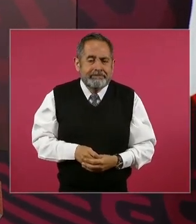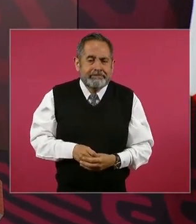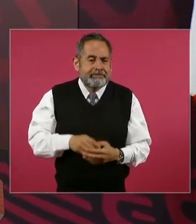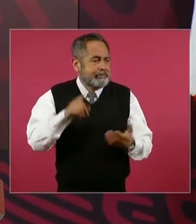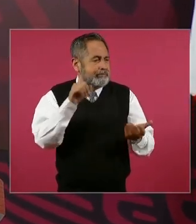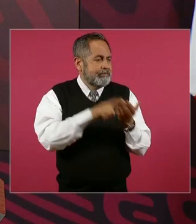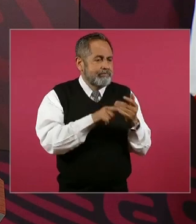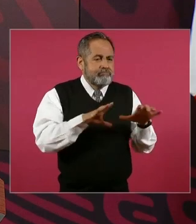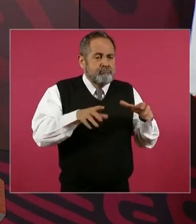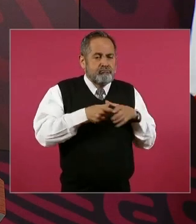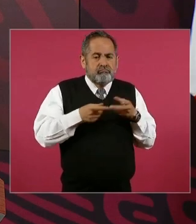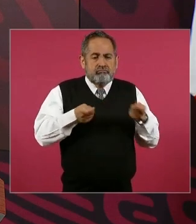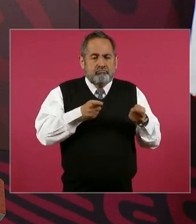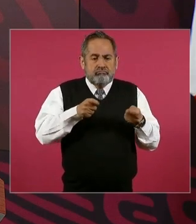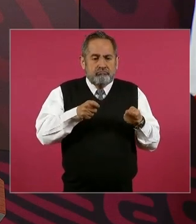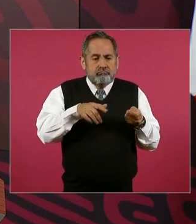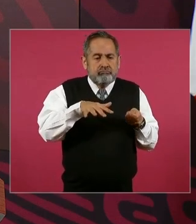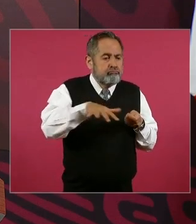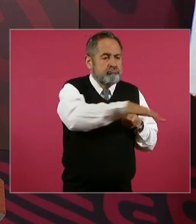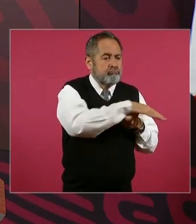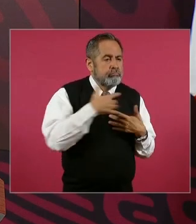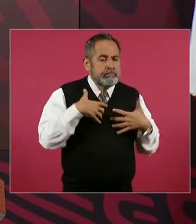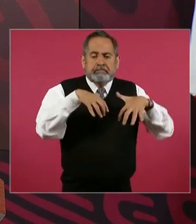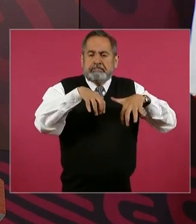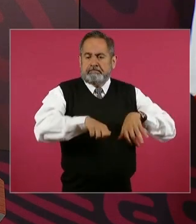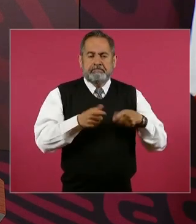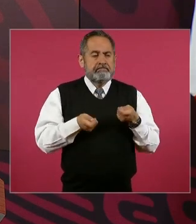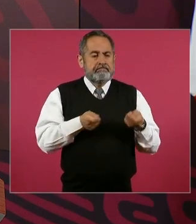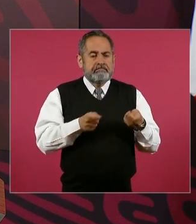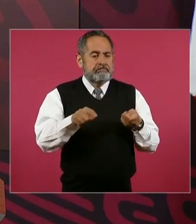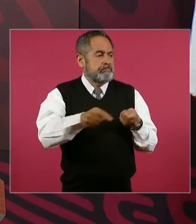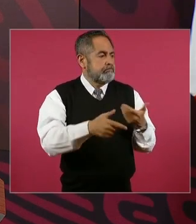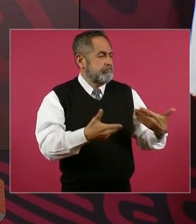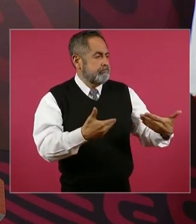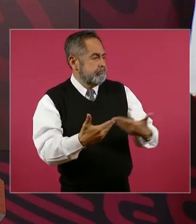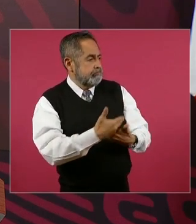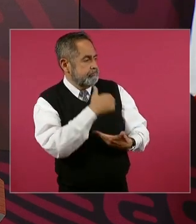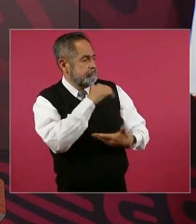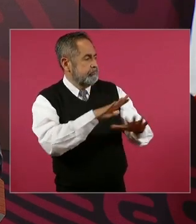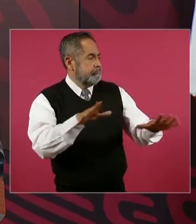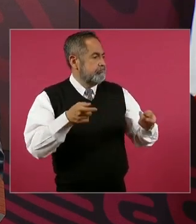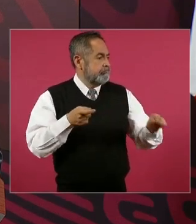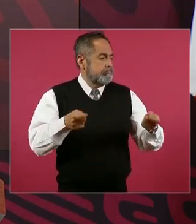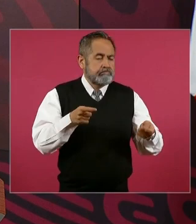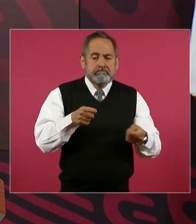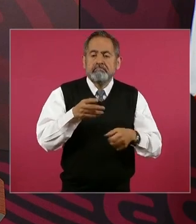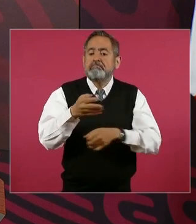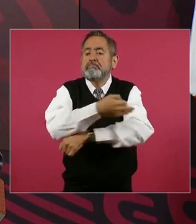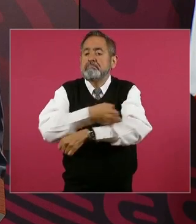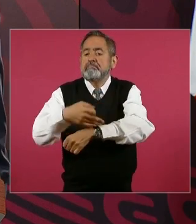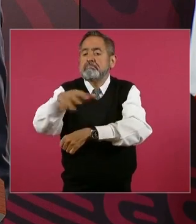feudos adentro del poder judicial familiares hay